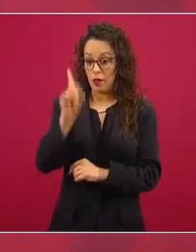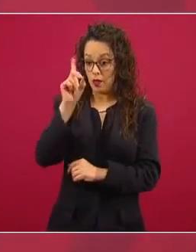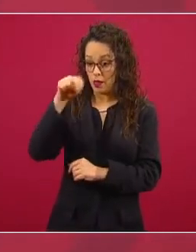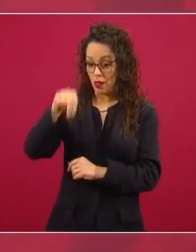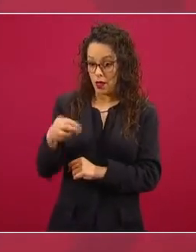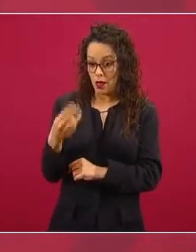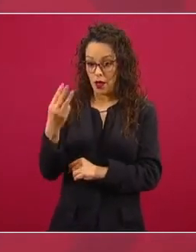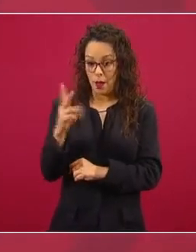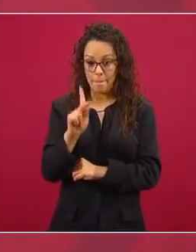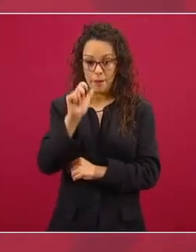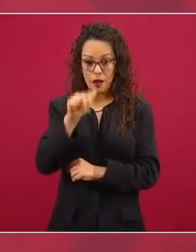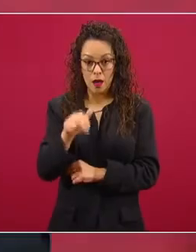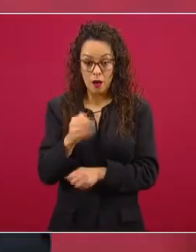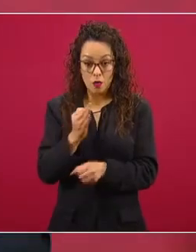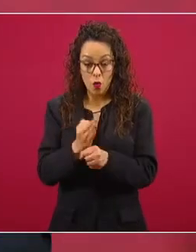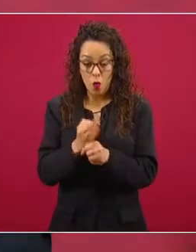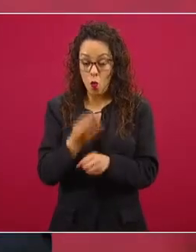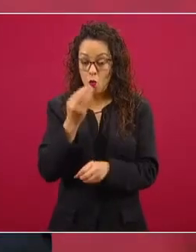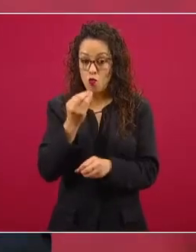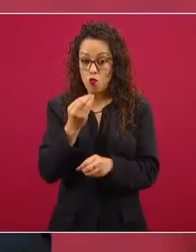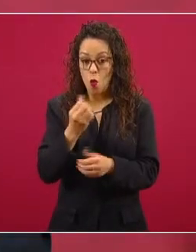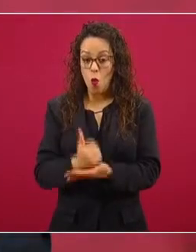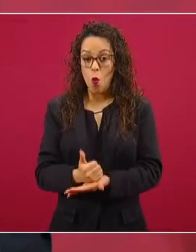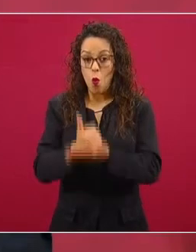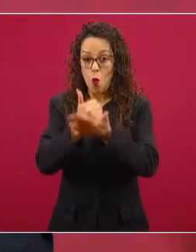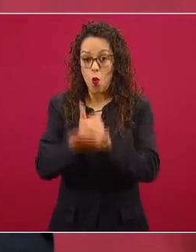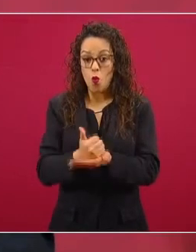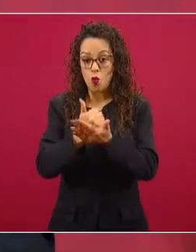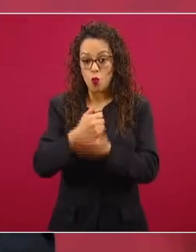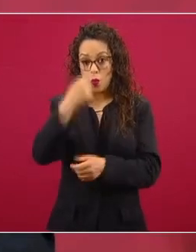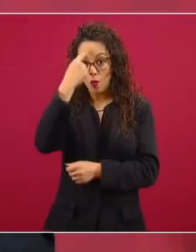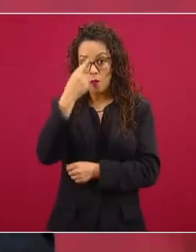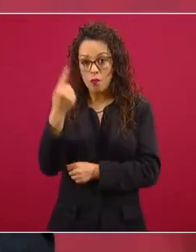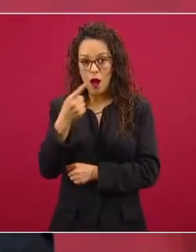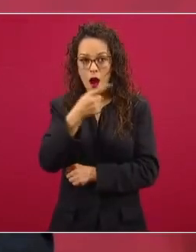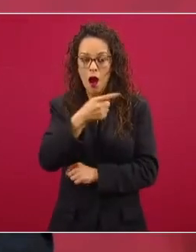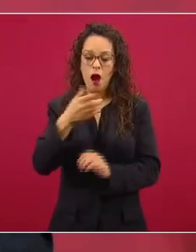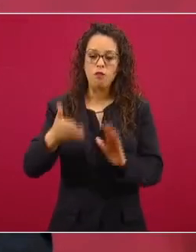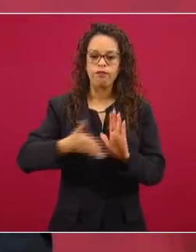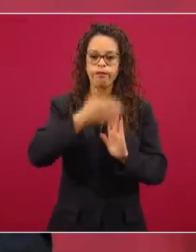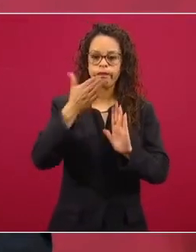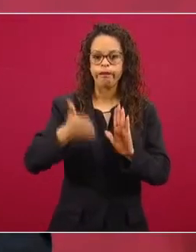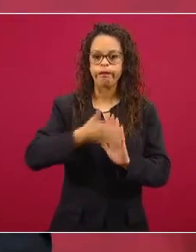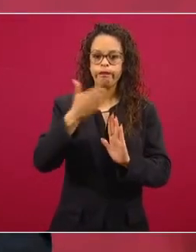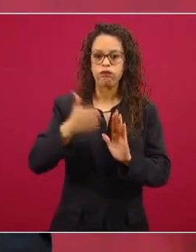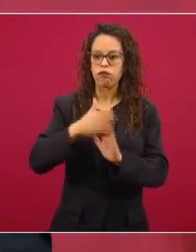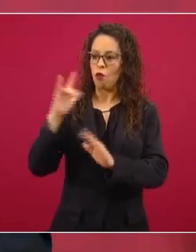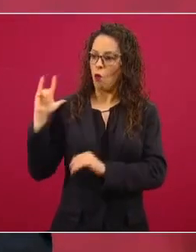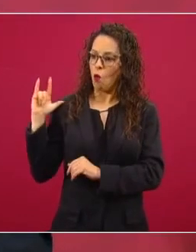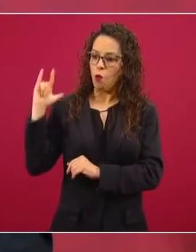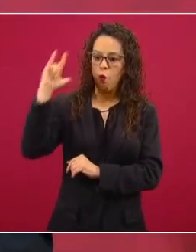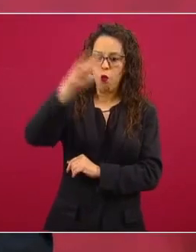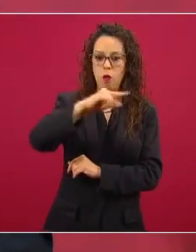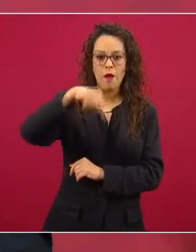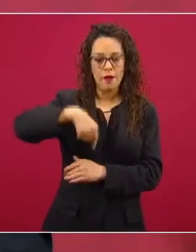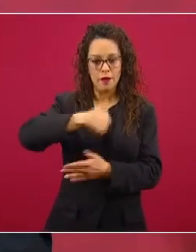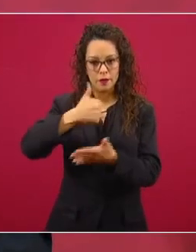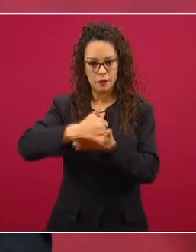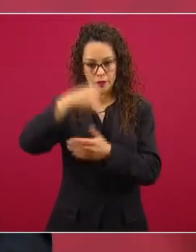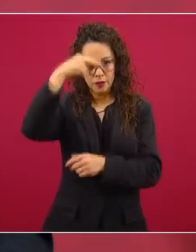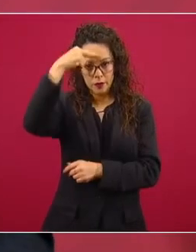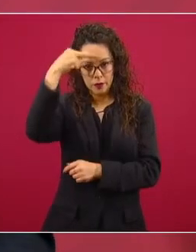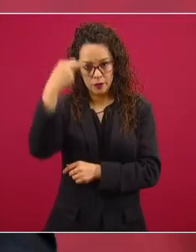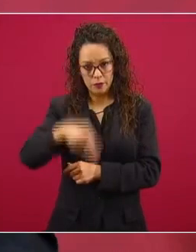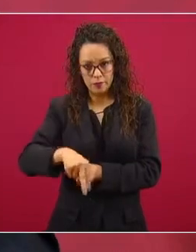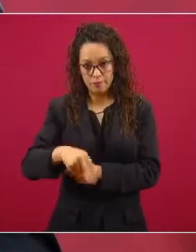ayudando tanto en la construcción del aeropuerto de la Ciudad de México. No se